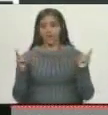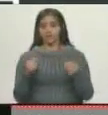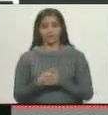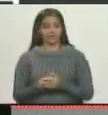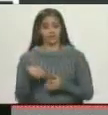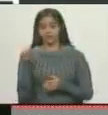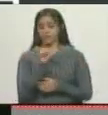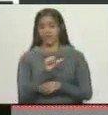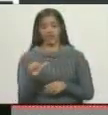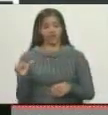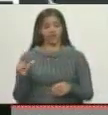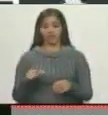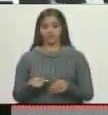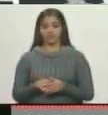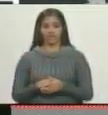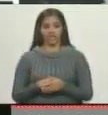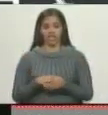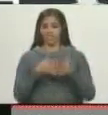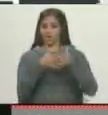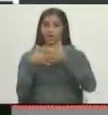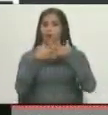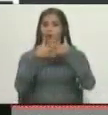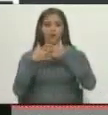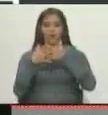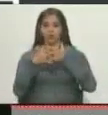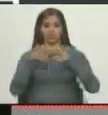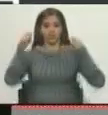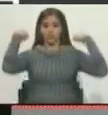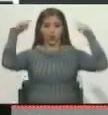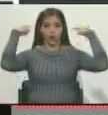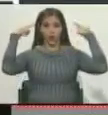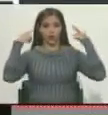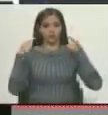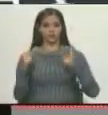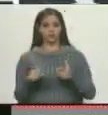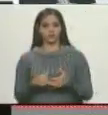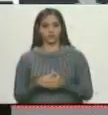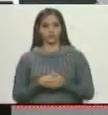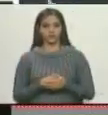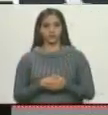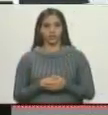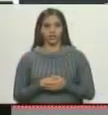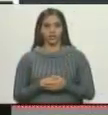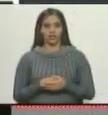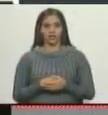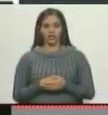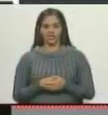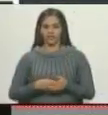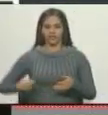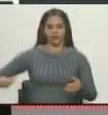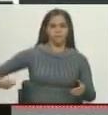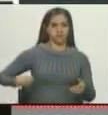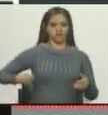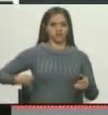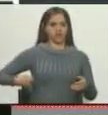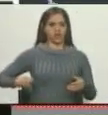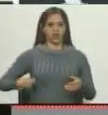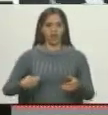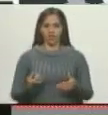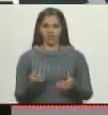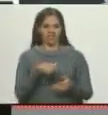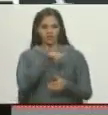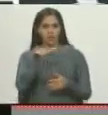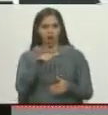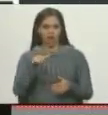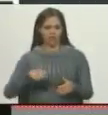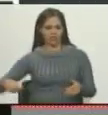semana el imperialismo norteamericano se volvió loco y metió una puñalada trapera al alma